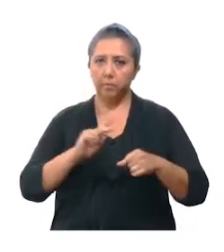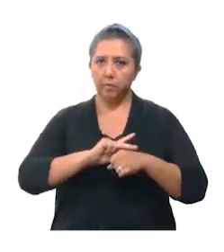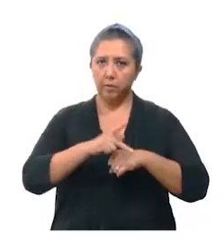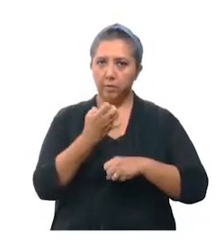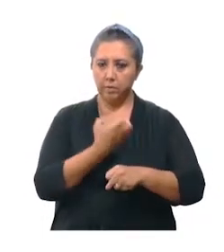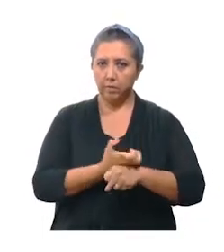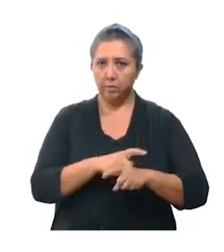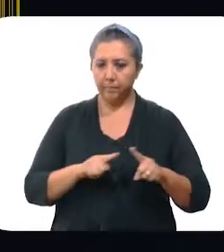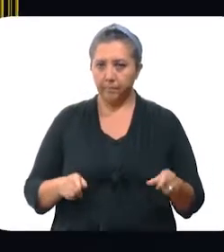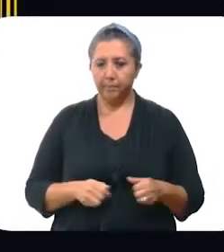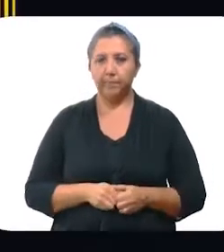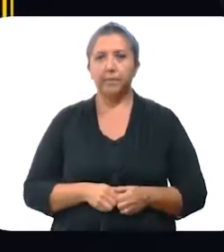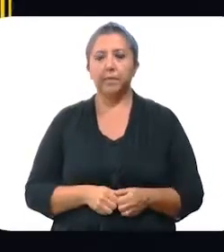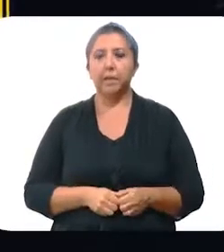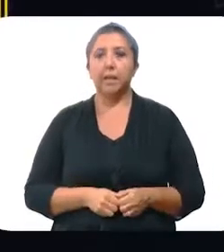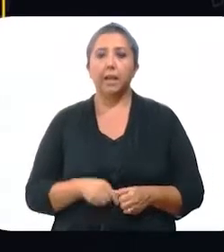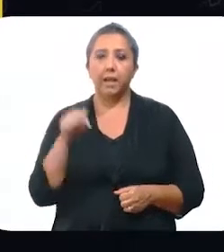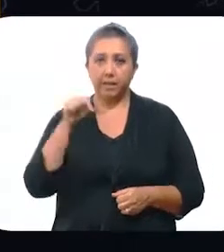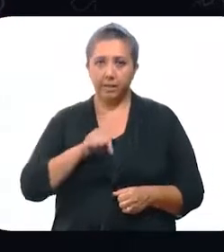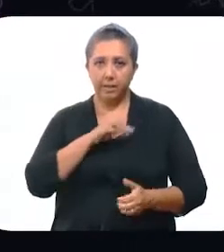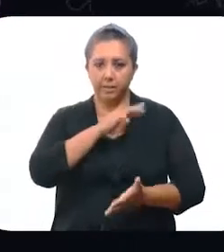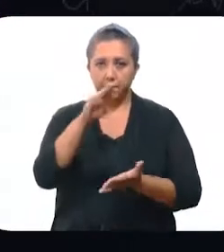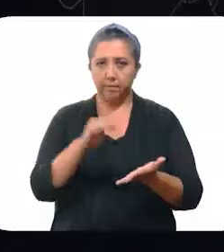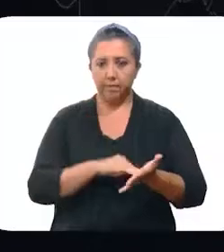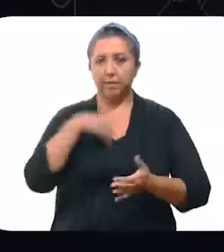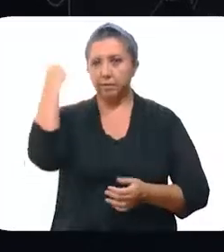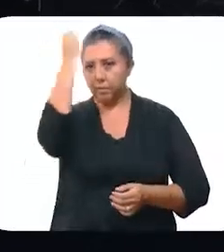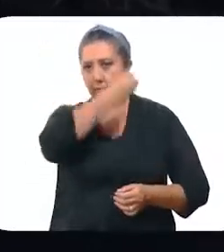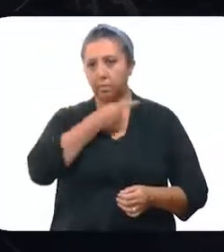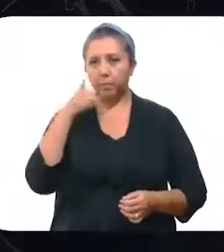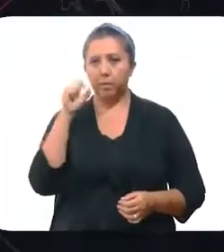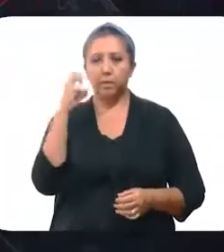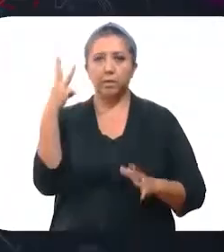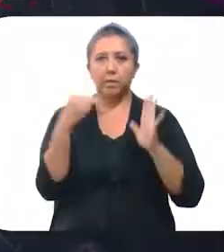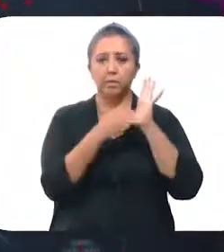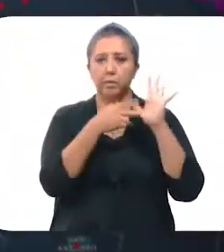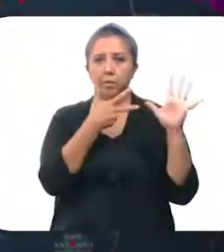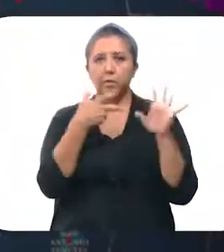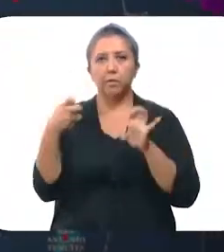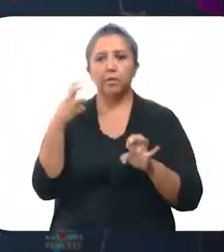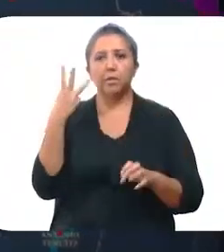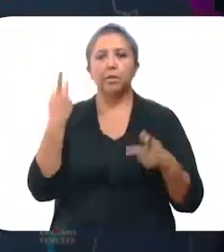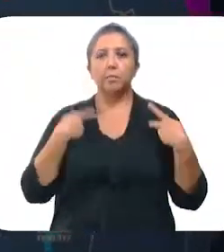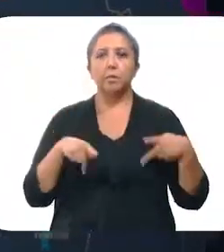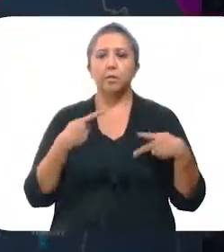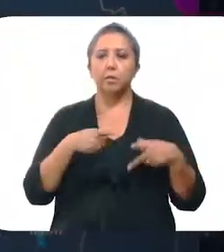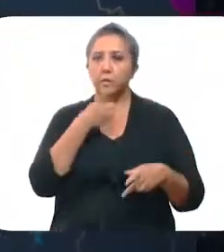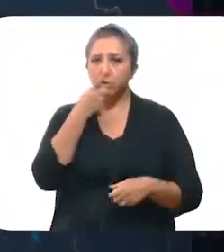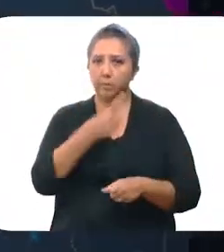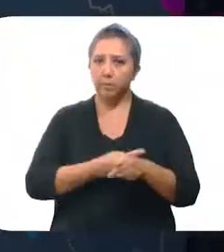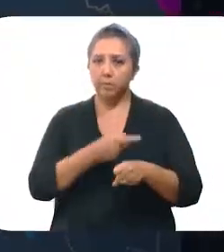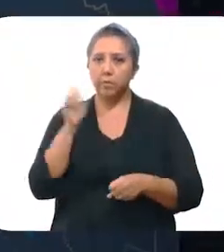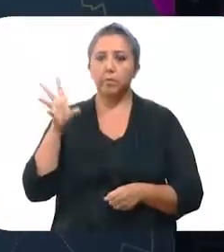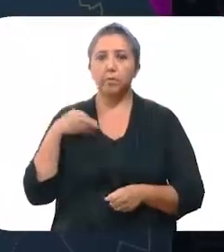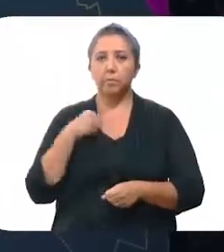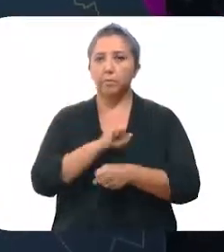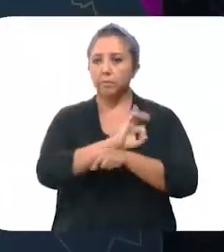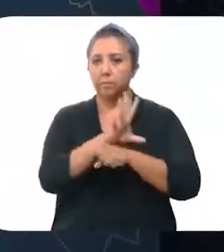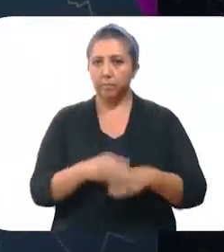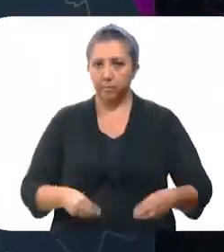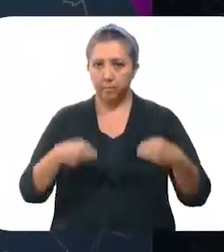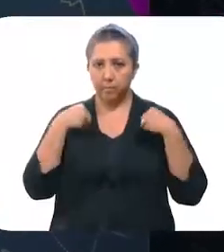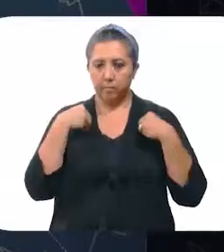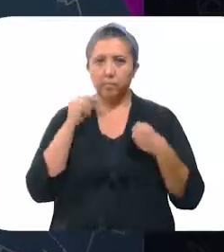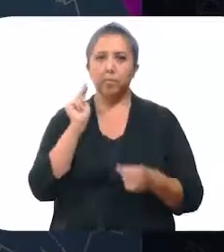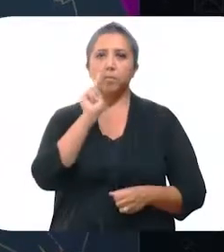u otro estado. Específicamente en Mérida se han diagnosticado 23.803 personas contagiadas de coronavirus, que viven